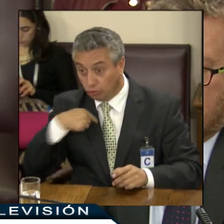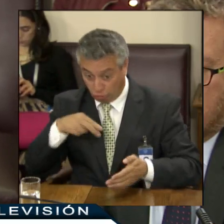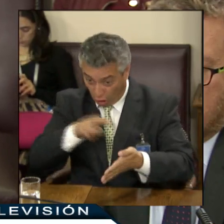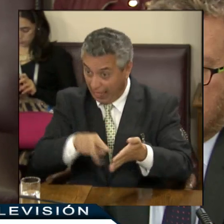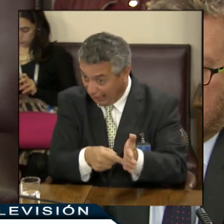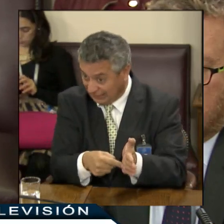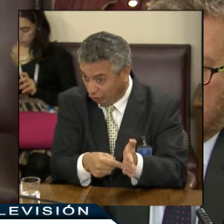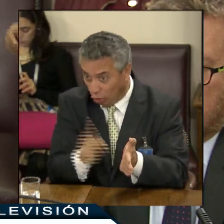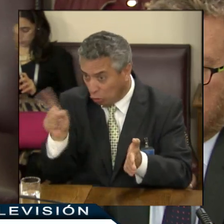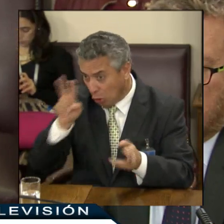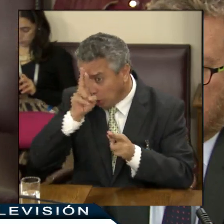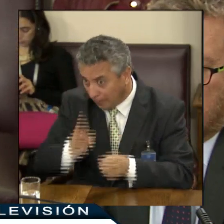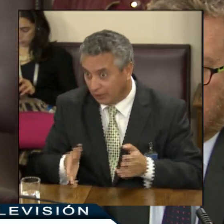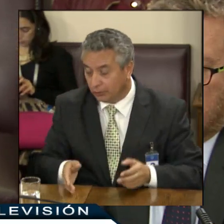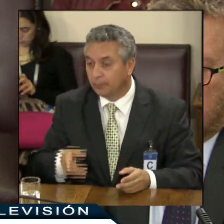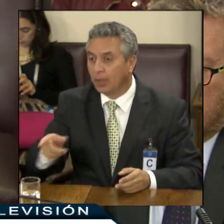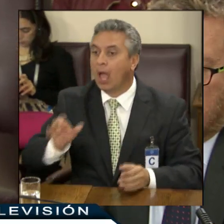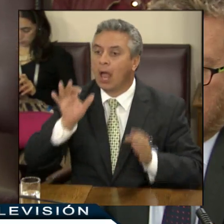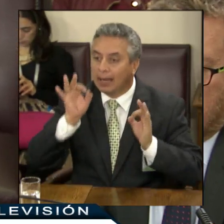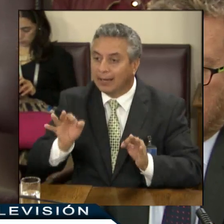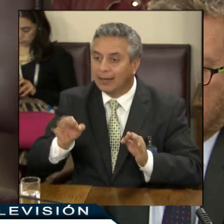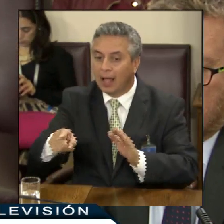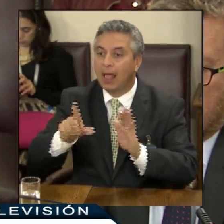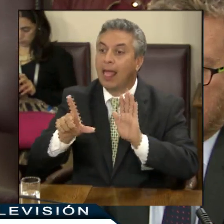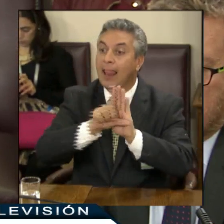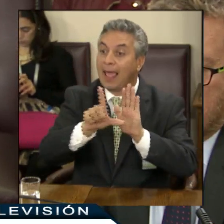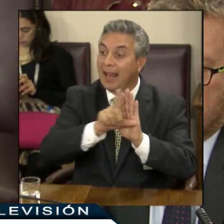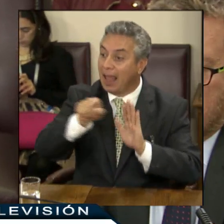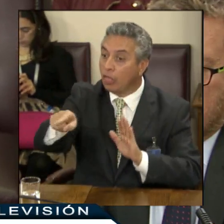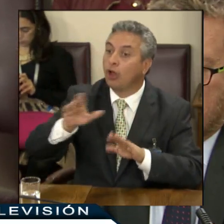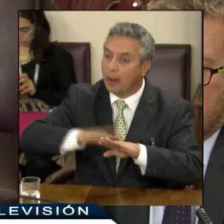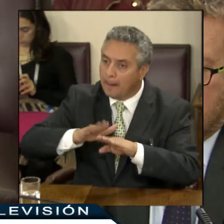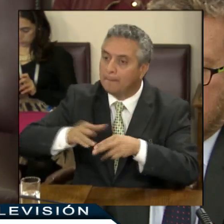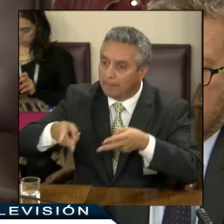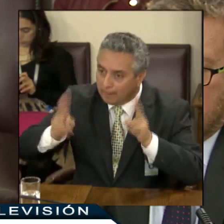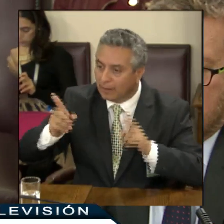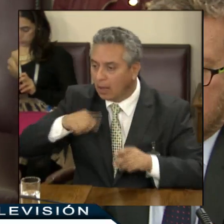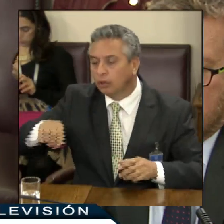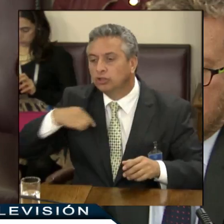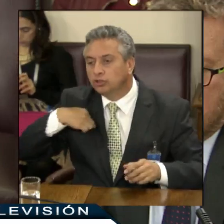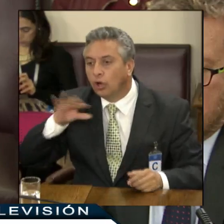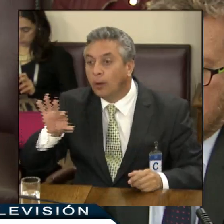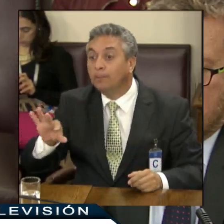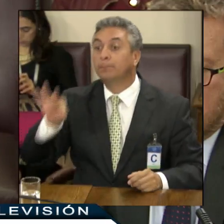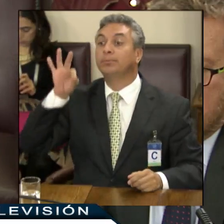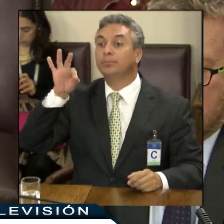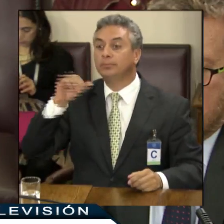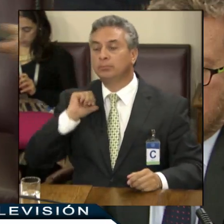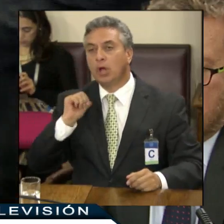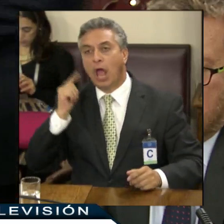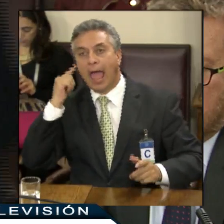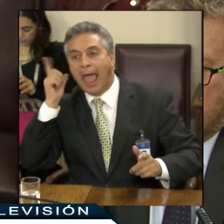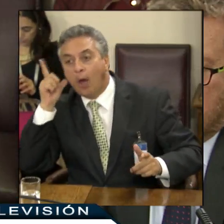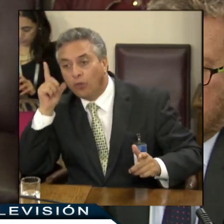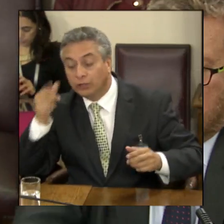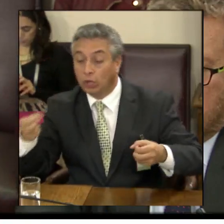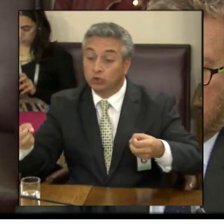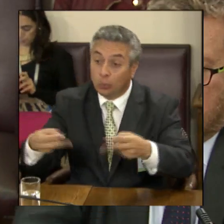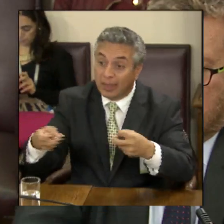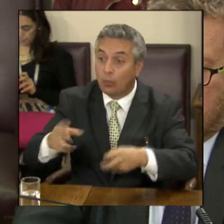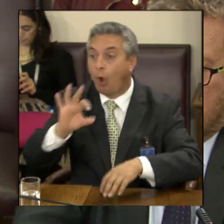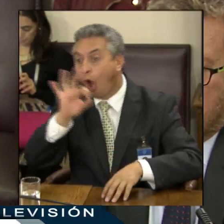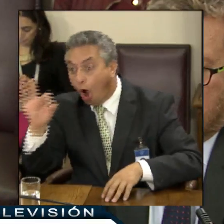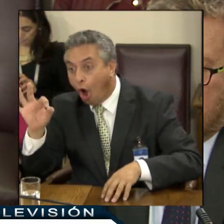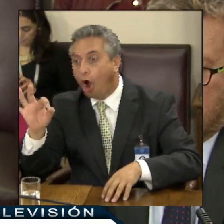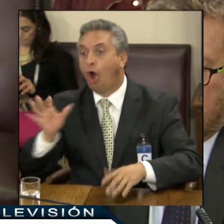leyendo lo cierto Es que la regla general es que el legislador permite a las concesionarias escoger el mecanismo audiovisual subtítulo o